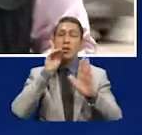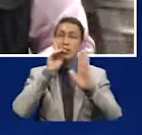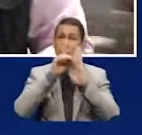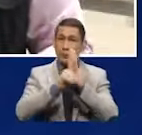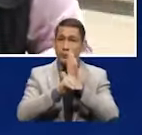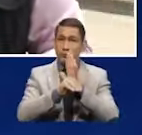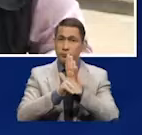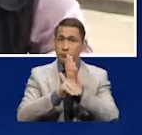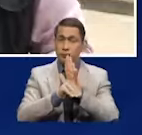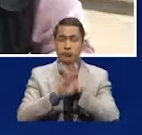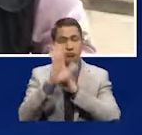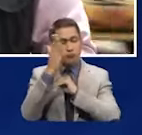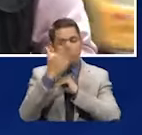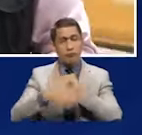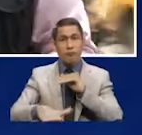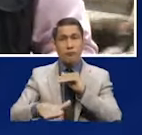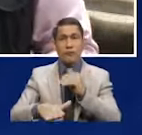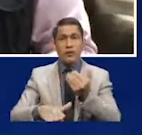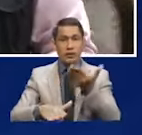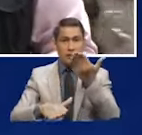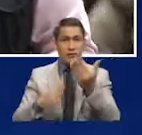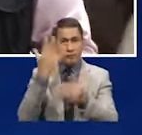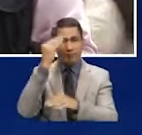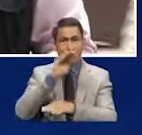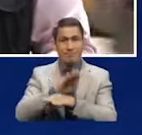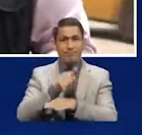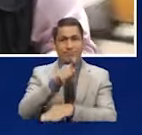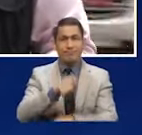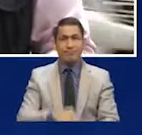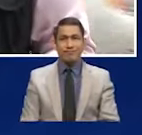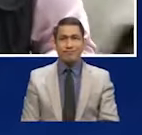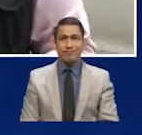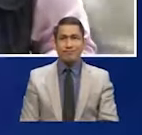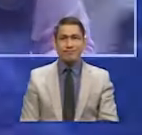de una de las víctimas. Es todo en cuanto a información, compañeros. Buenas tardes.